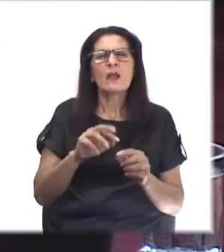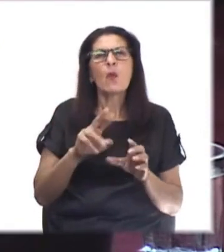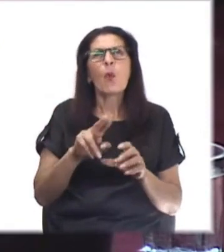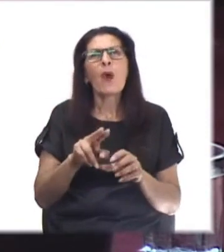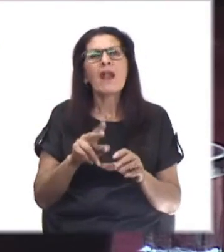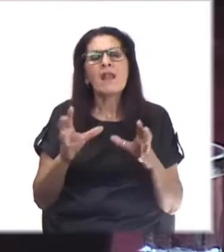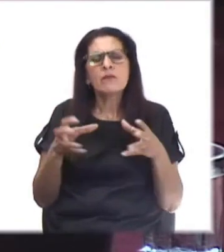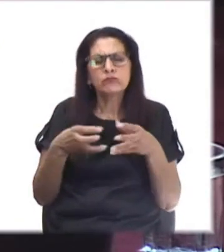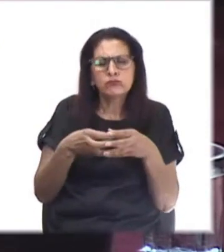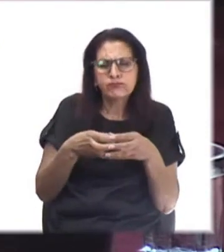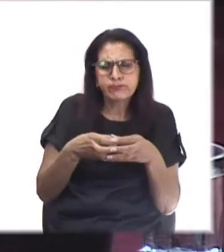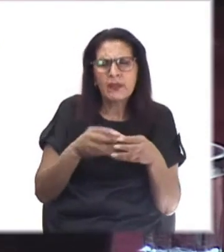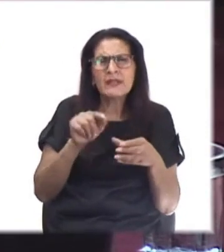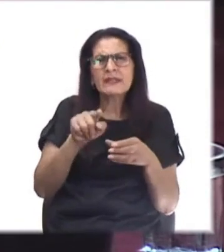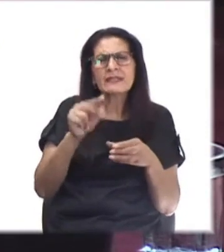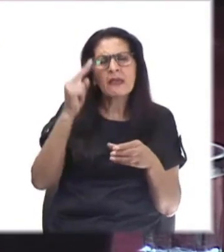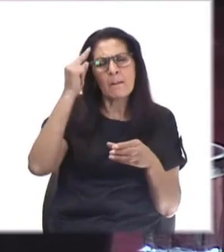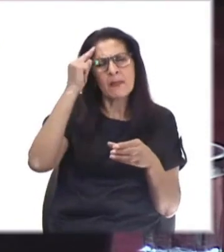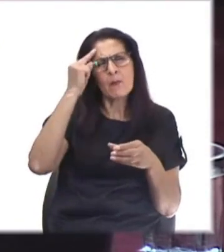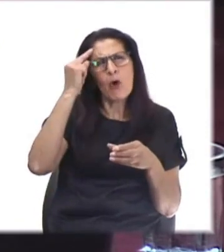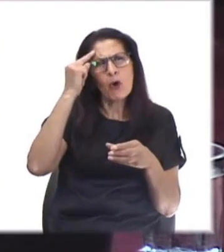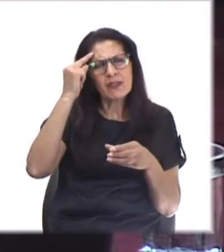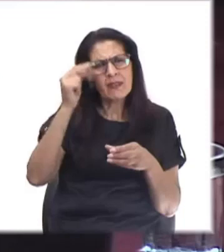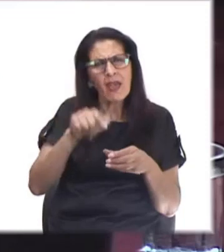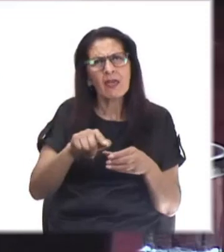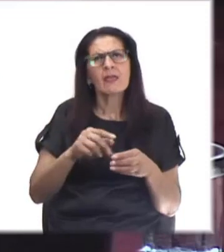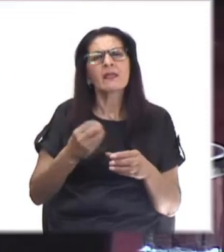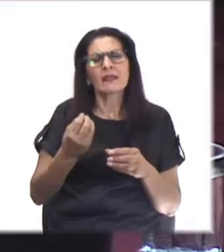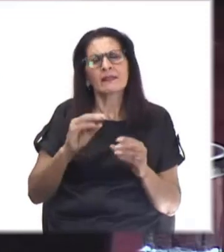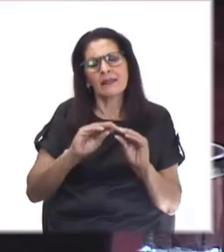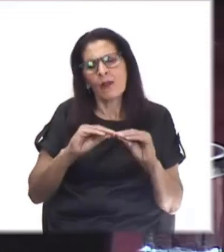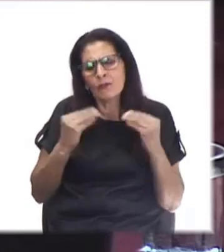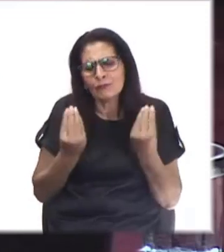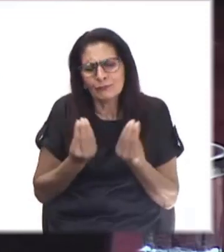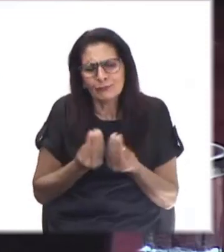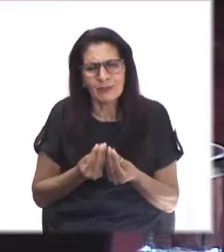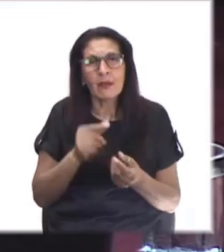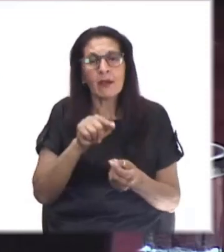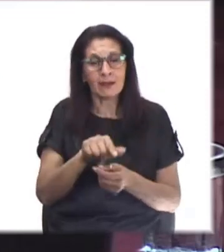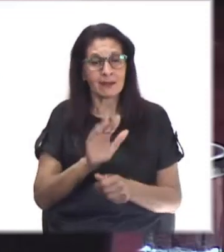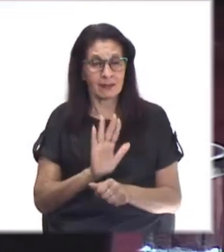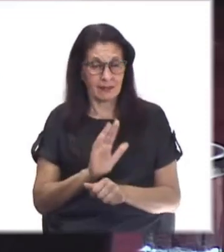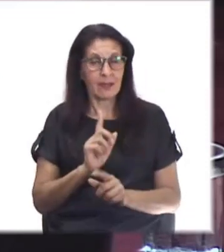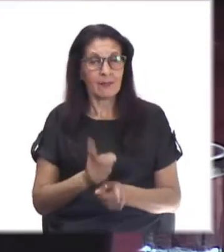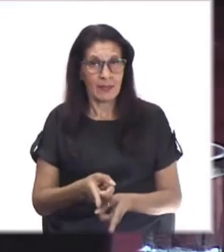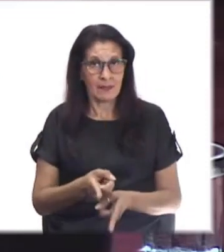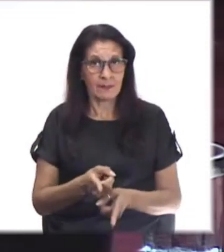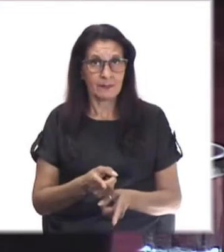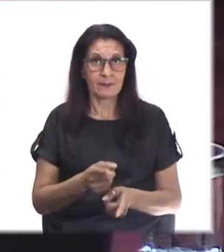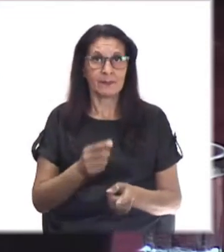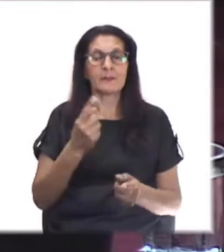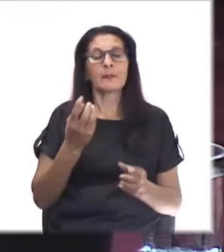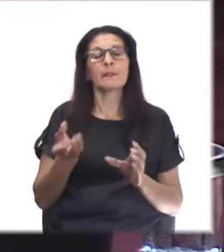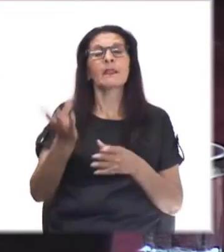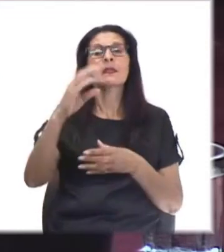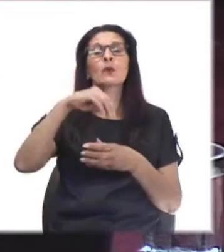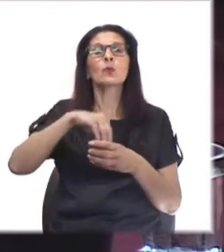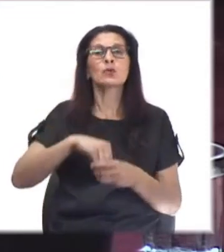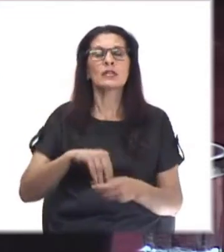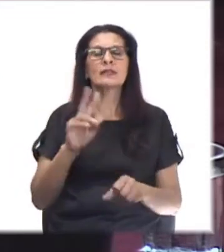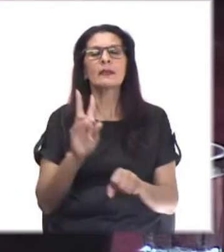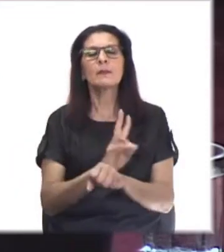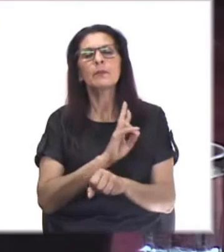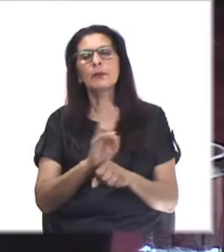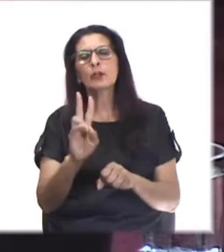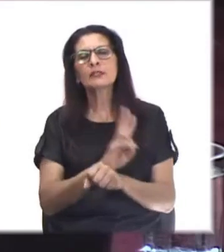vitales en aquella memoria colectiva que lo completaba. Allí también la simiente incluyente y protectora de